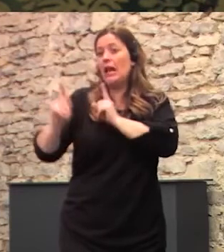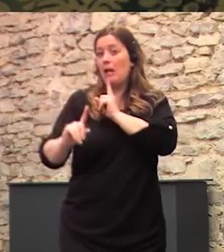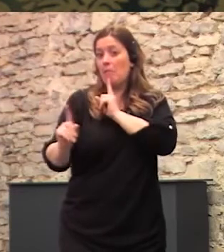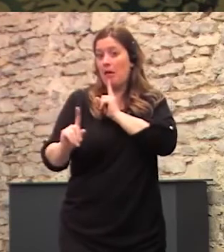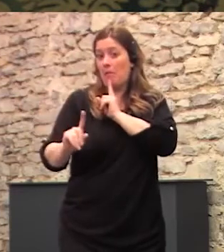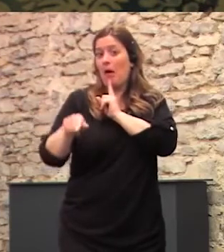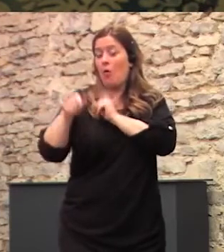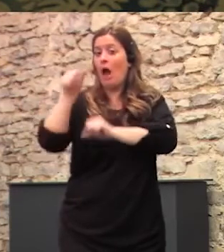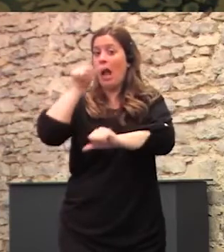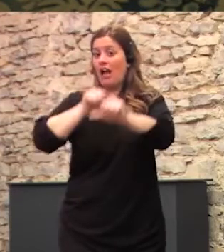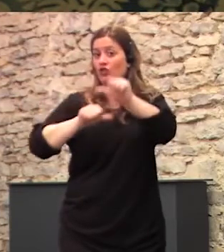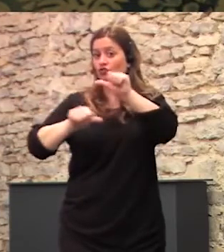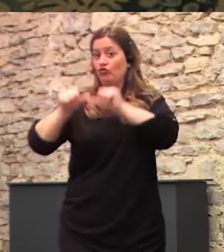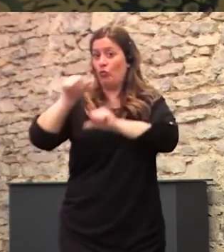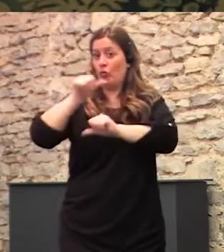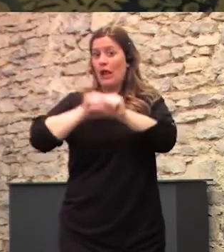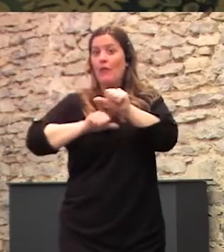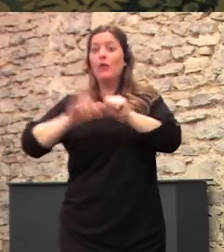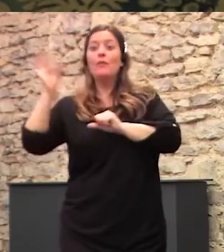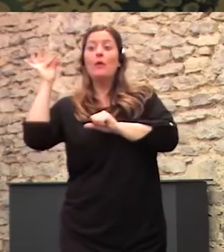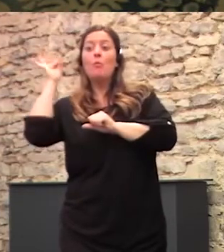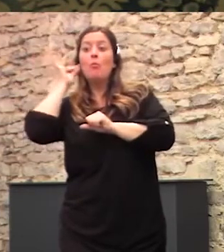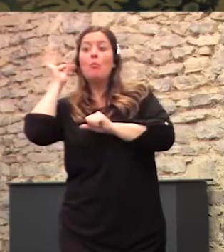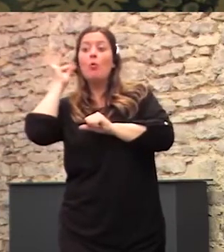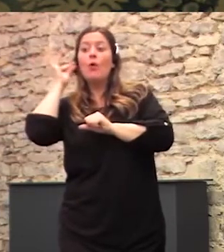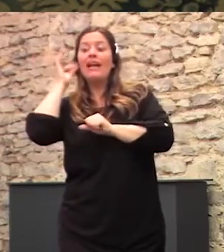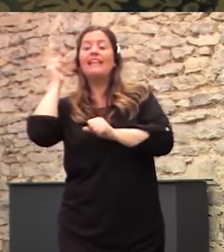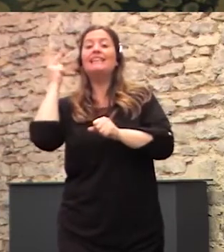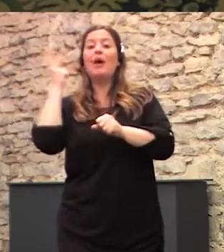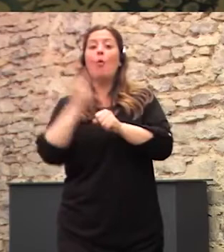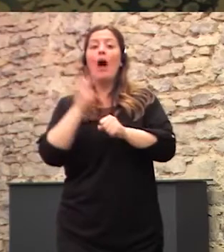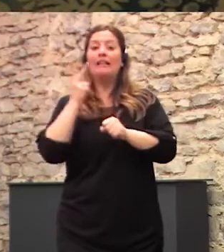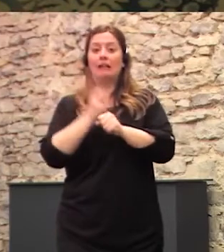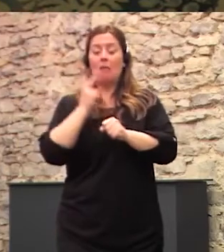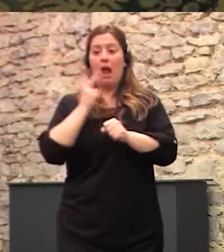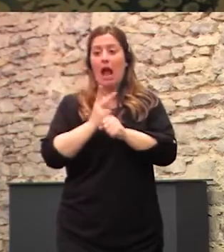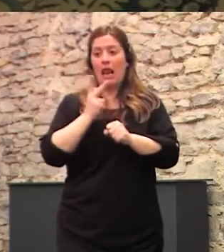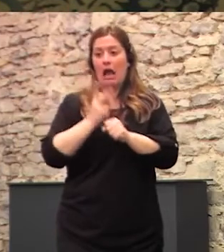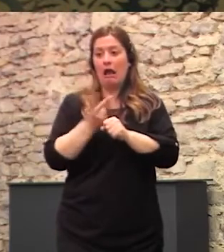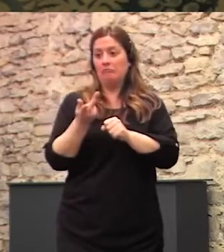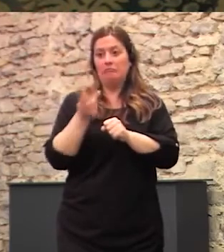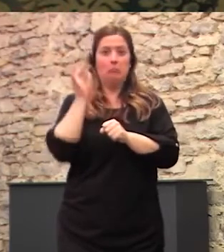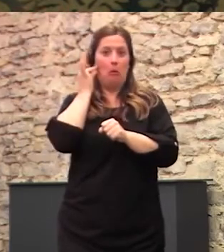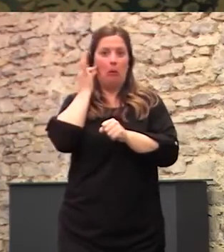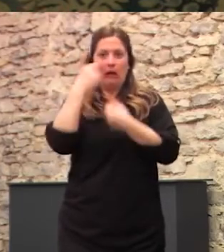de mujeres de Guatemala, bueno, formada por pocas mujeres,